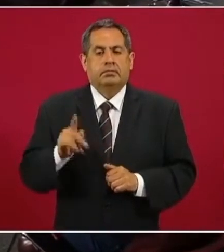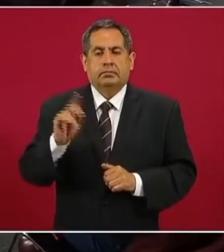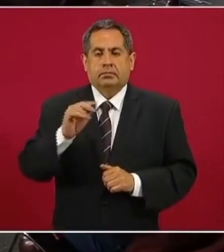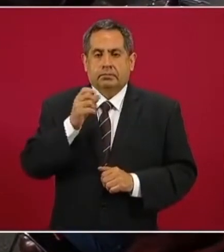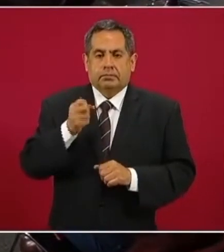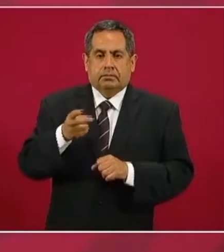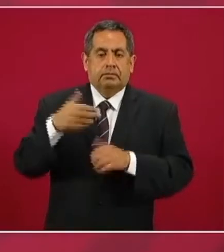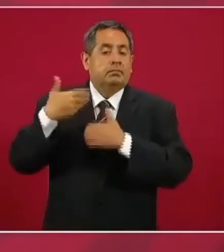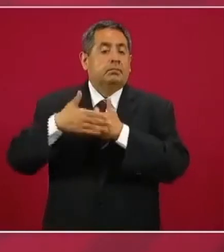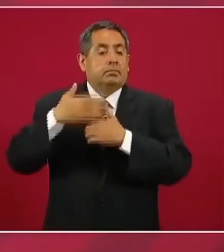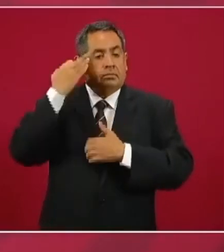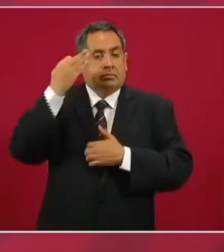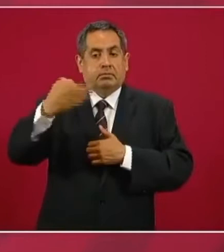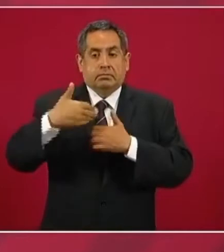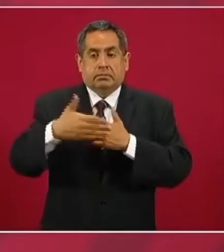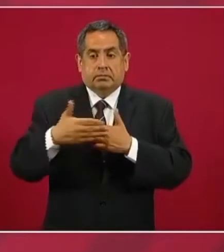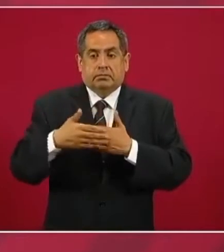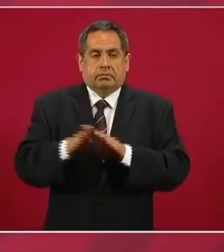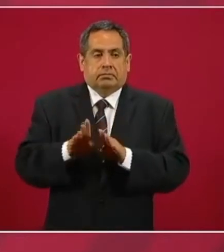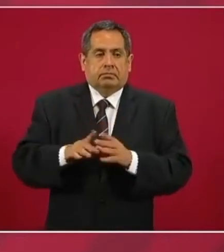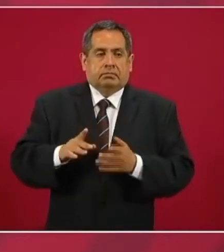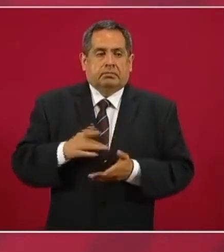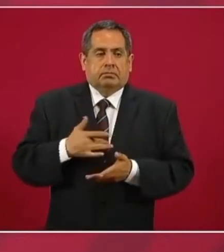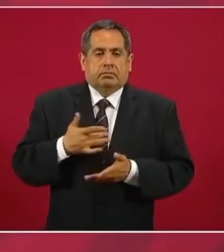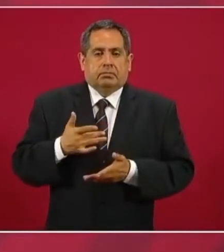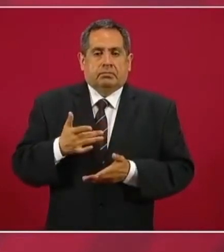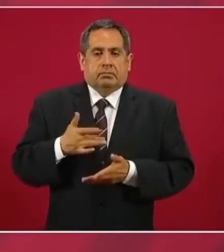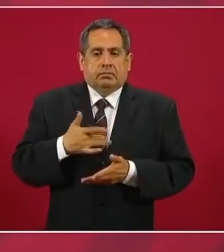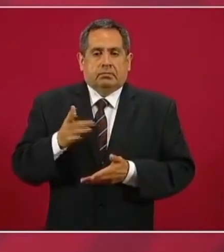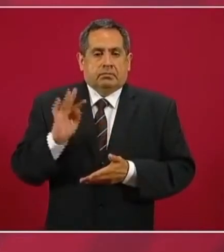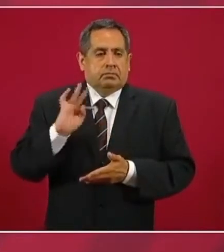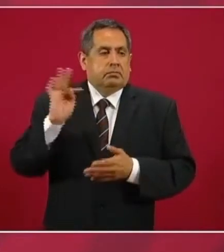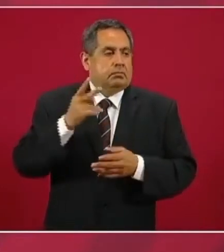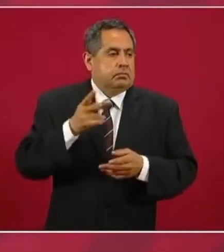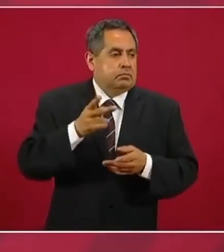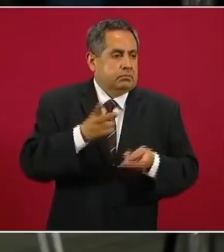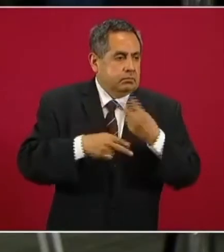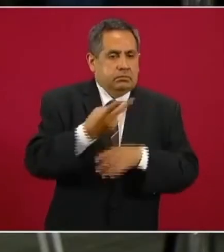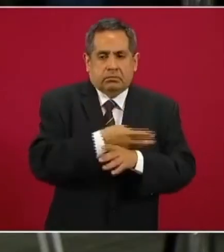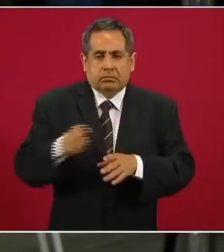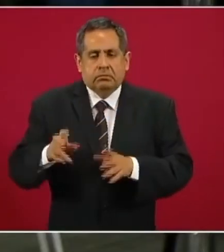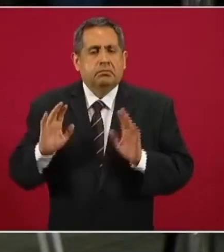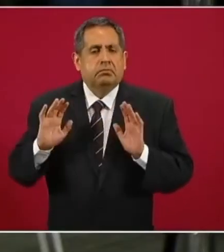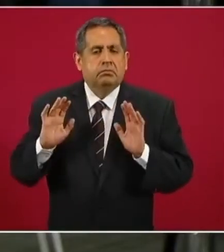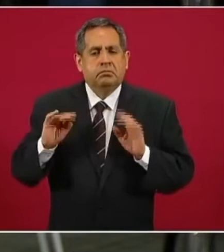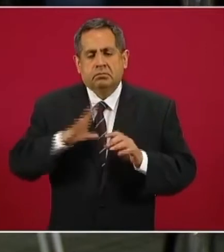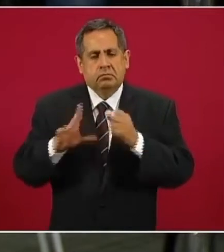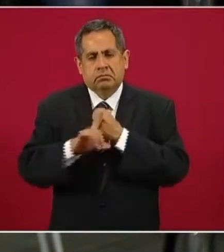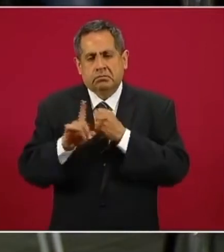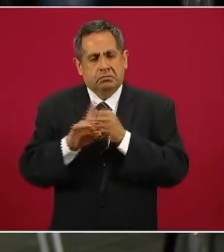adelante se considere que podrían regresar. Eso no. No hay